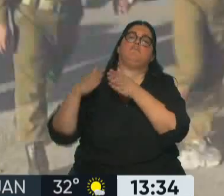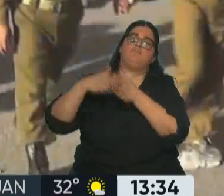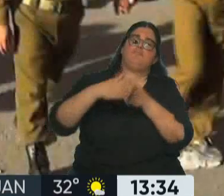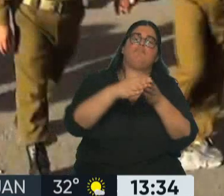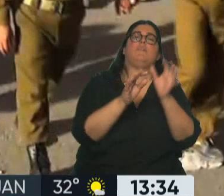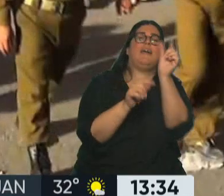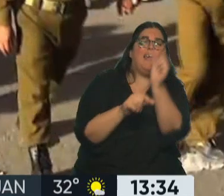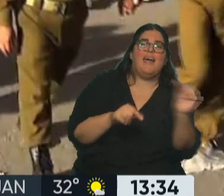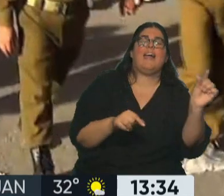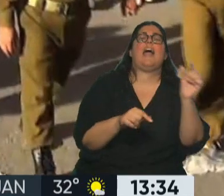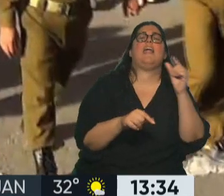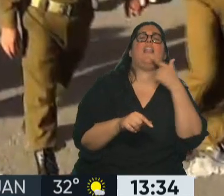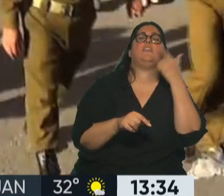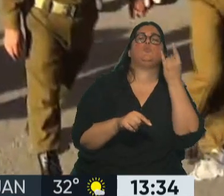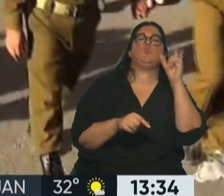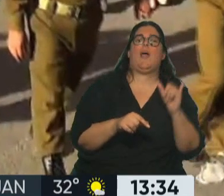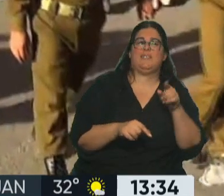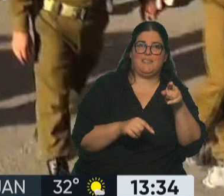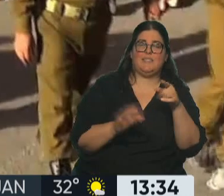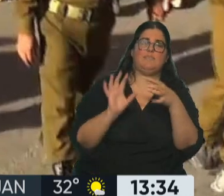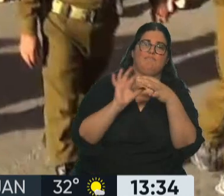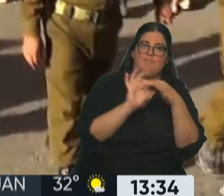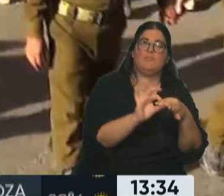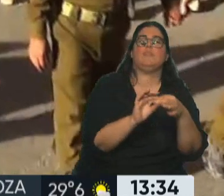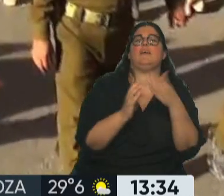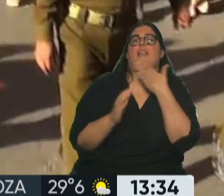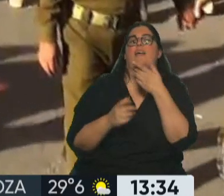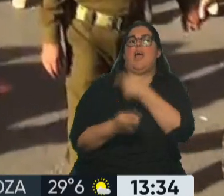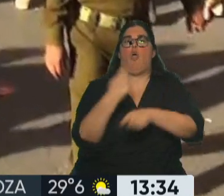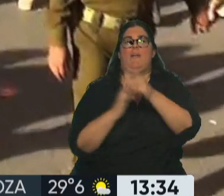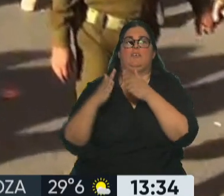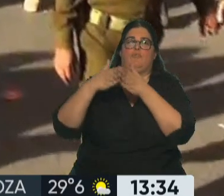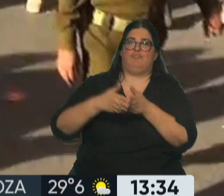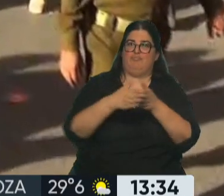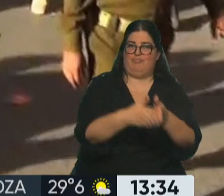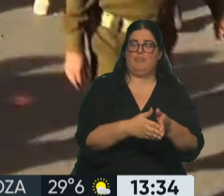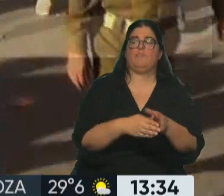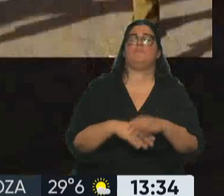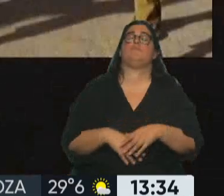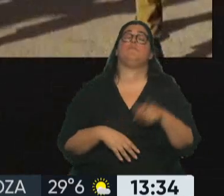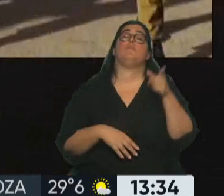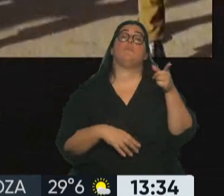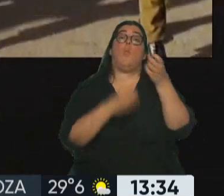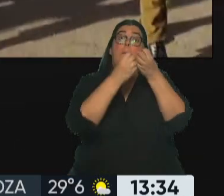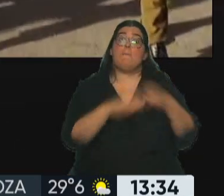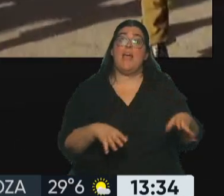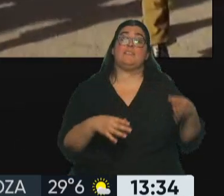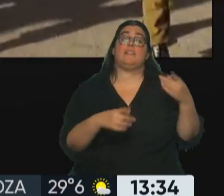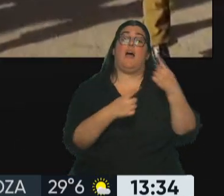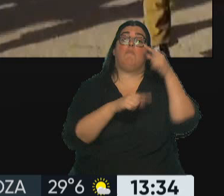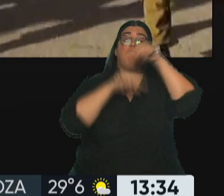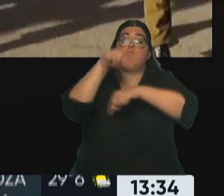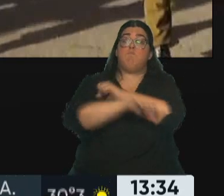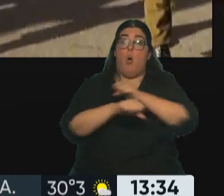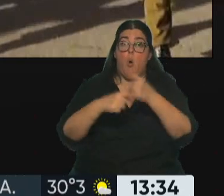XIX todo lo que son las rutas comerciales por vía marítima a partir de esta situación eh Hay dos consecuencias